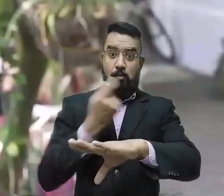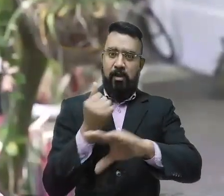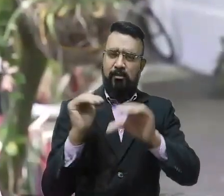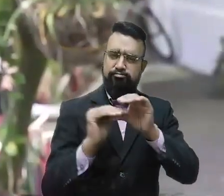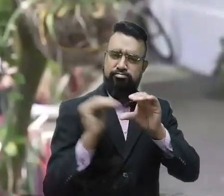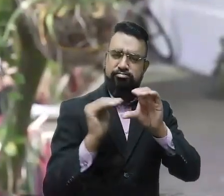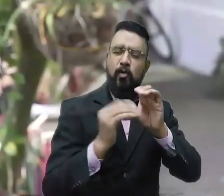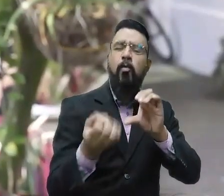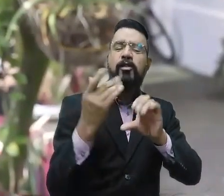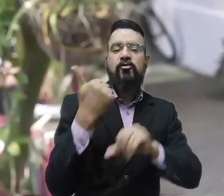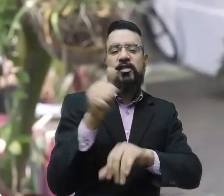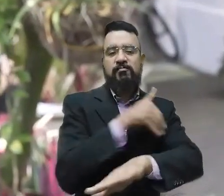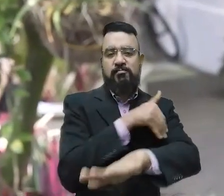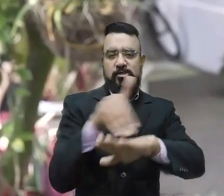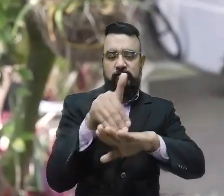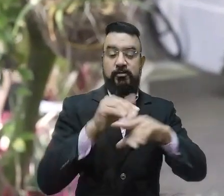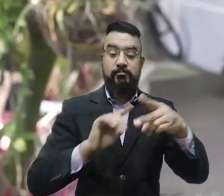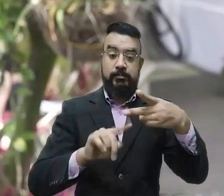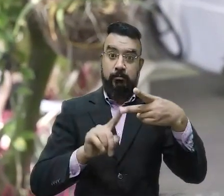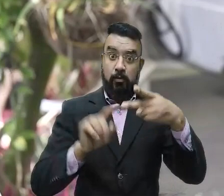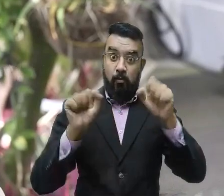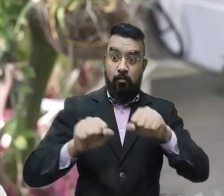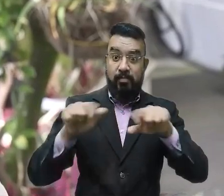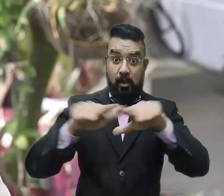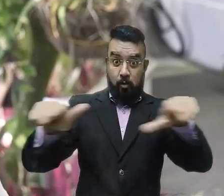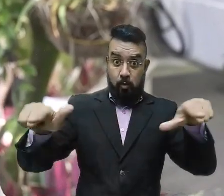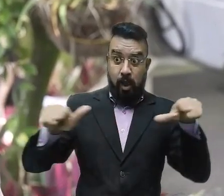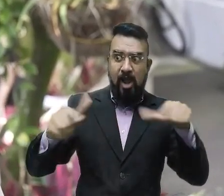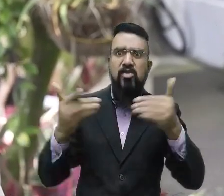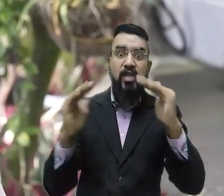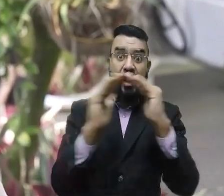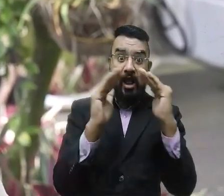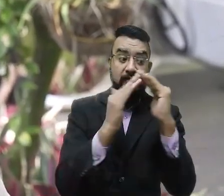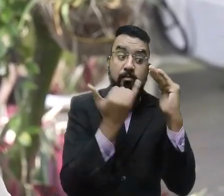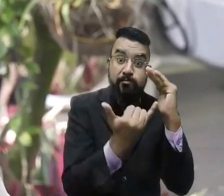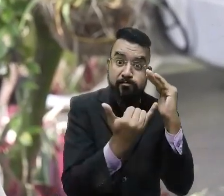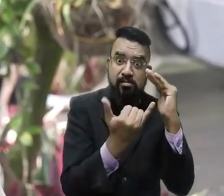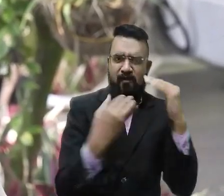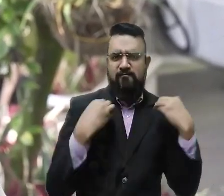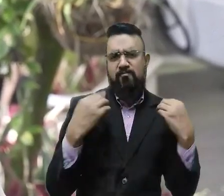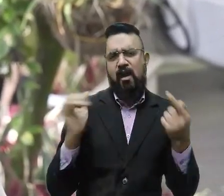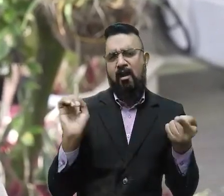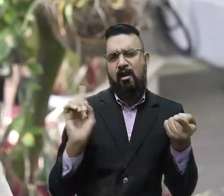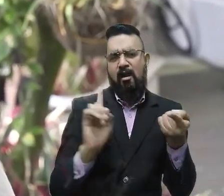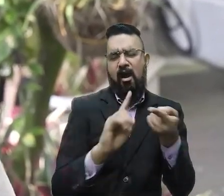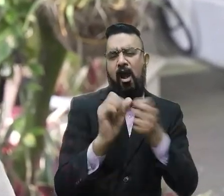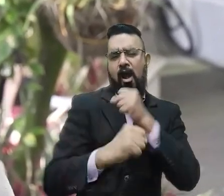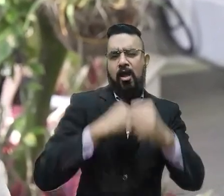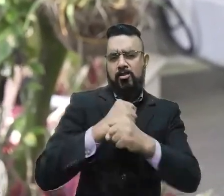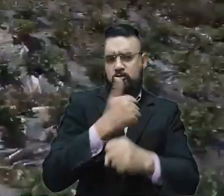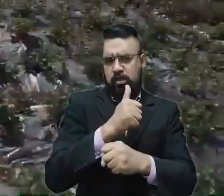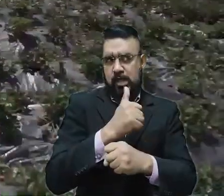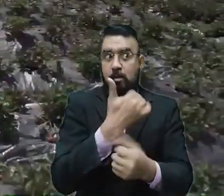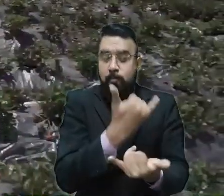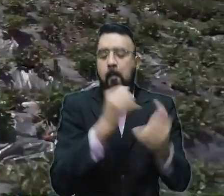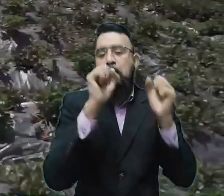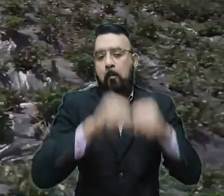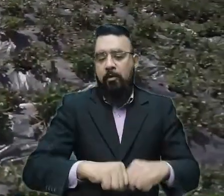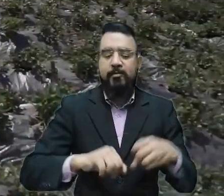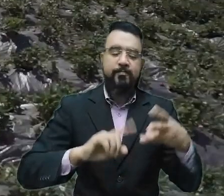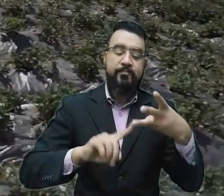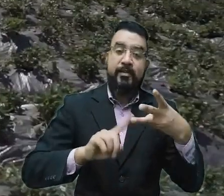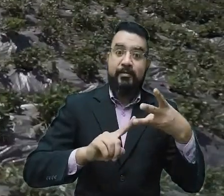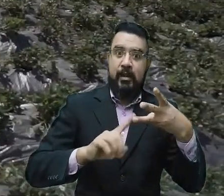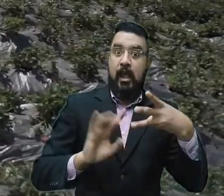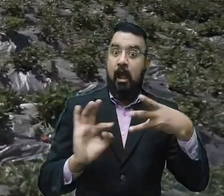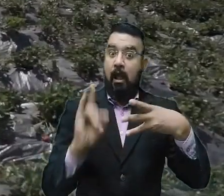Dos, vivir actualmente en la zona rural del municipio de Envigado y haber residido durante los últimos 10 años en esta zona. Tres, tener